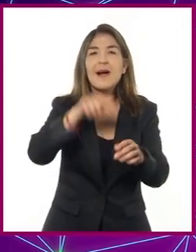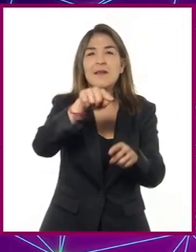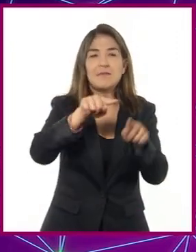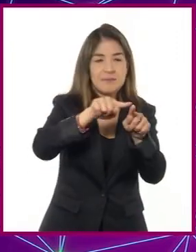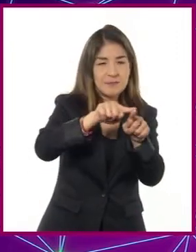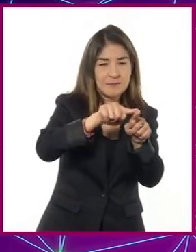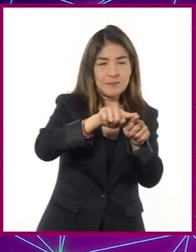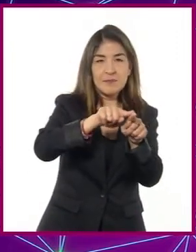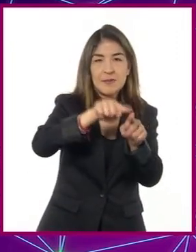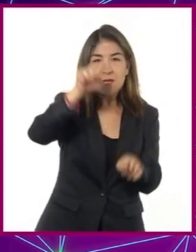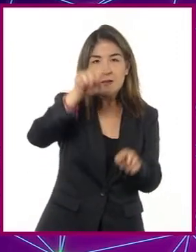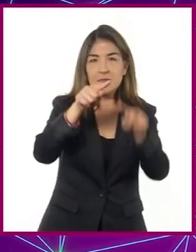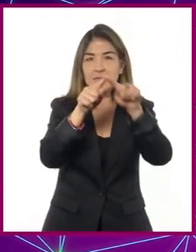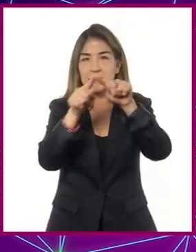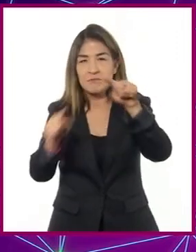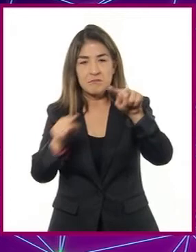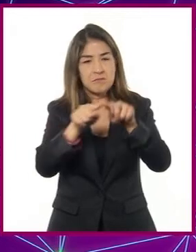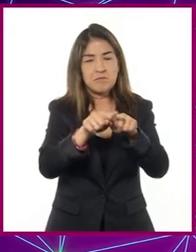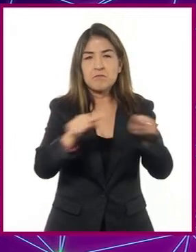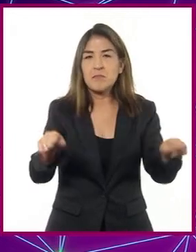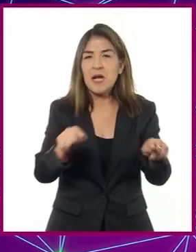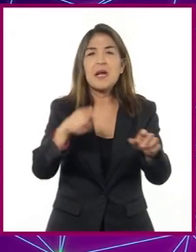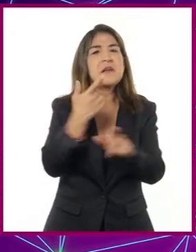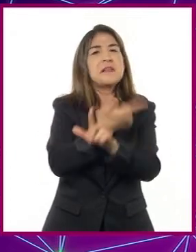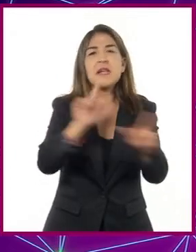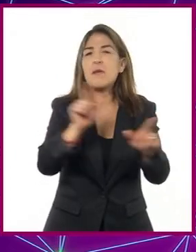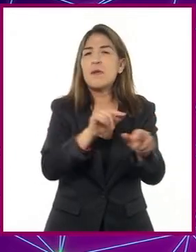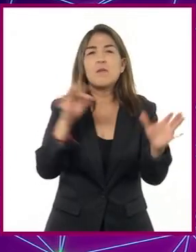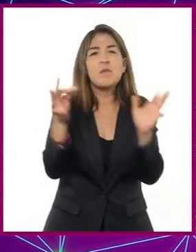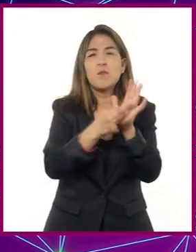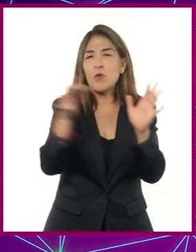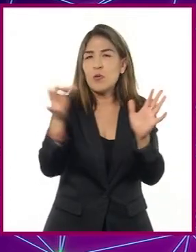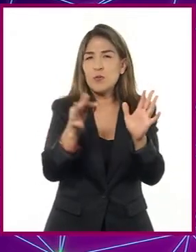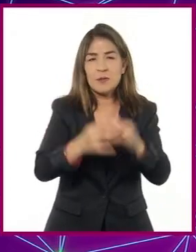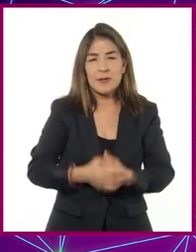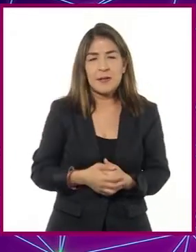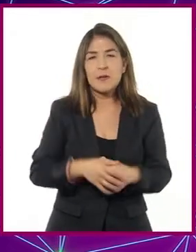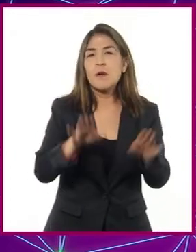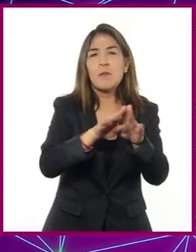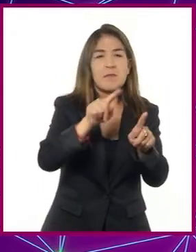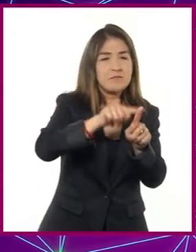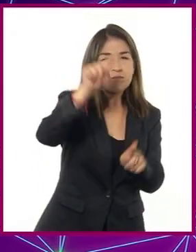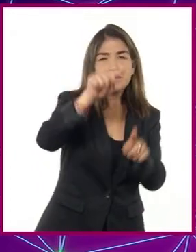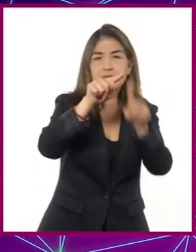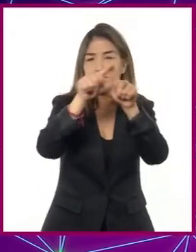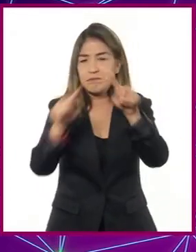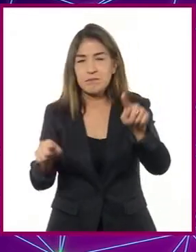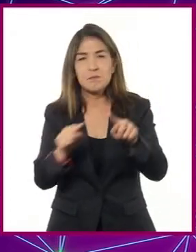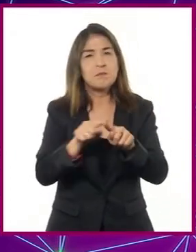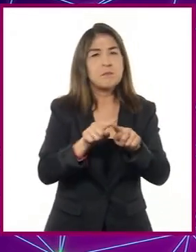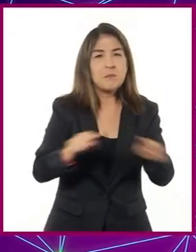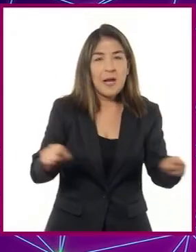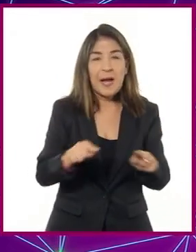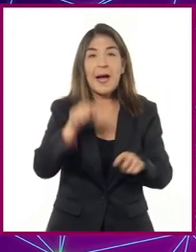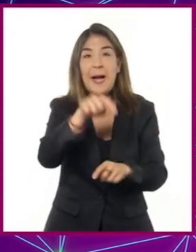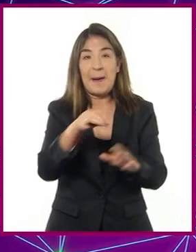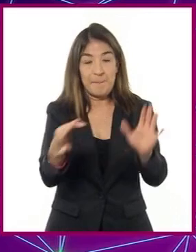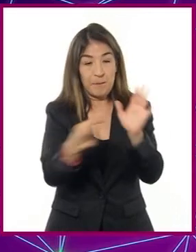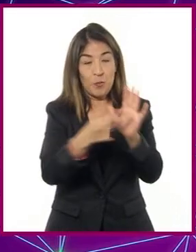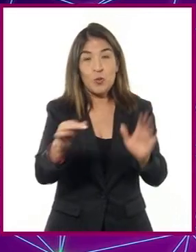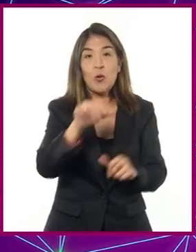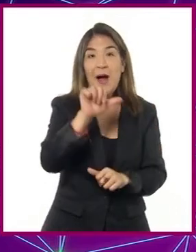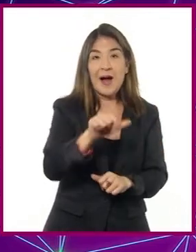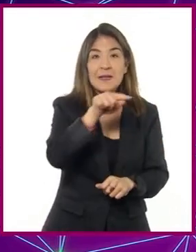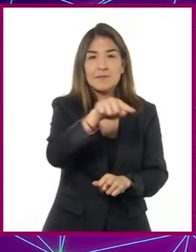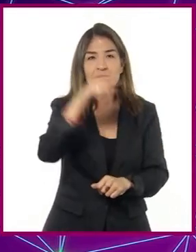línea recta desde cualquier punto a cualquier otro. Y puesto que el punto A